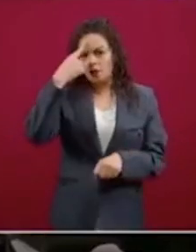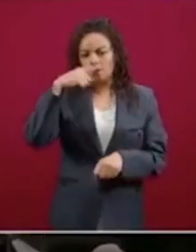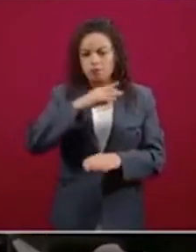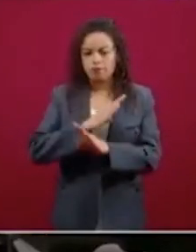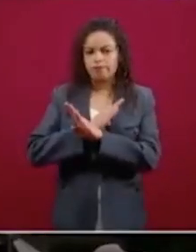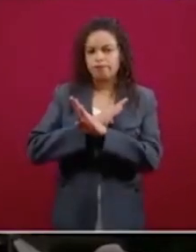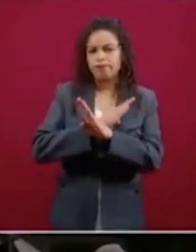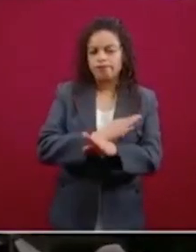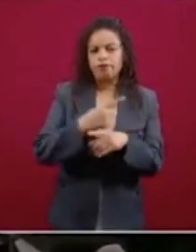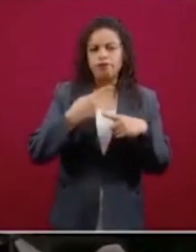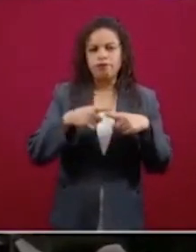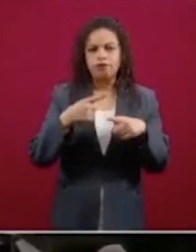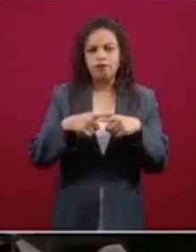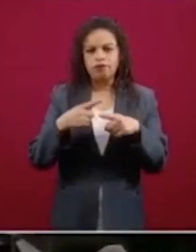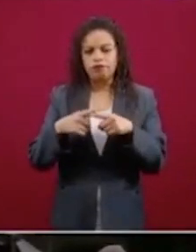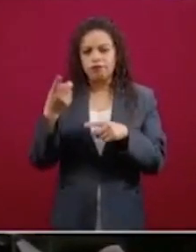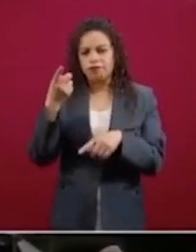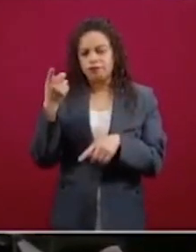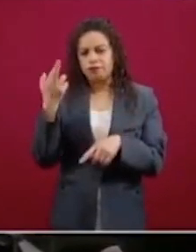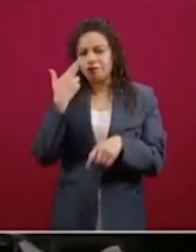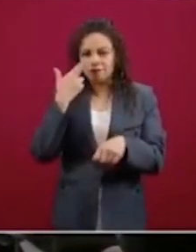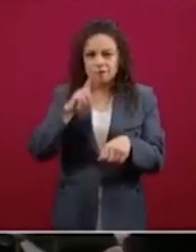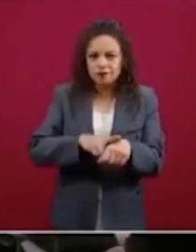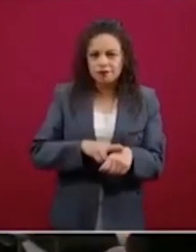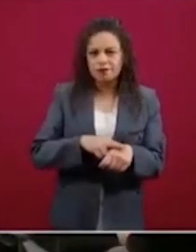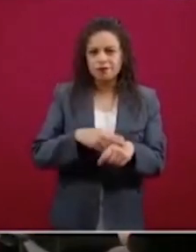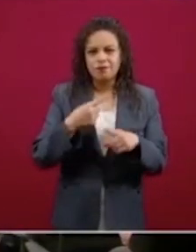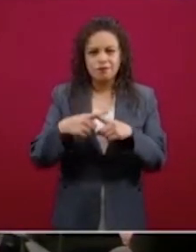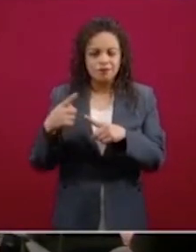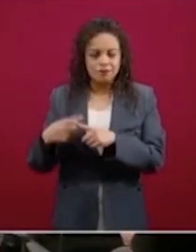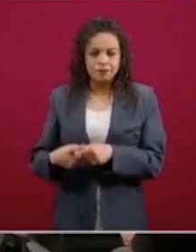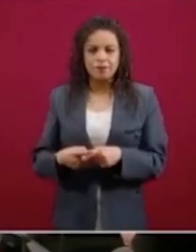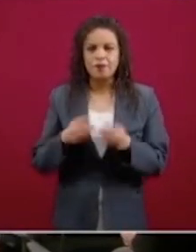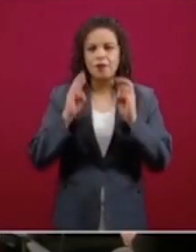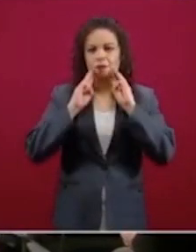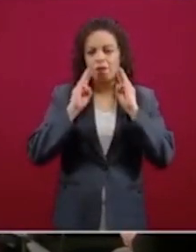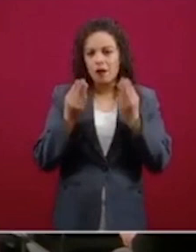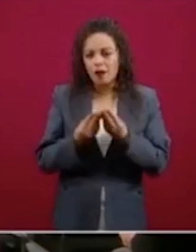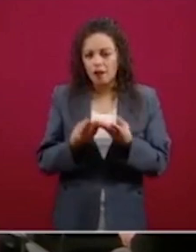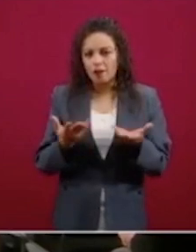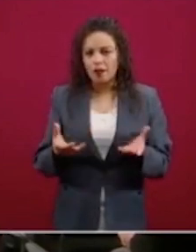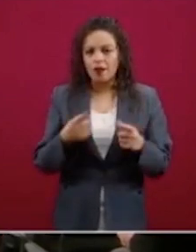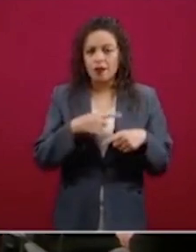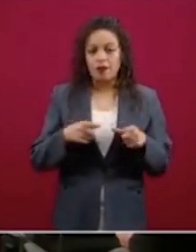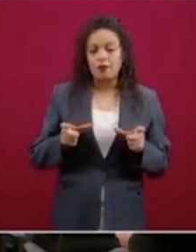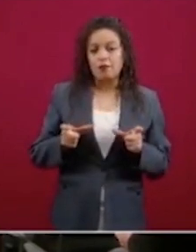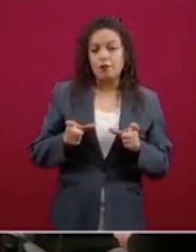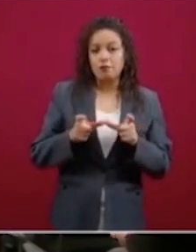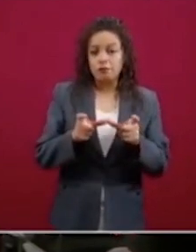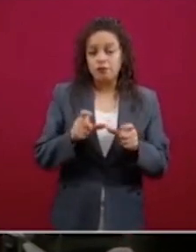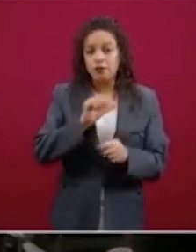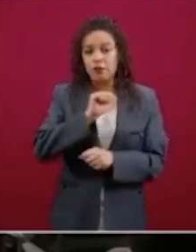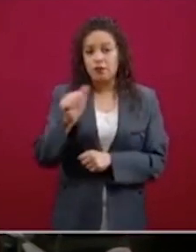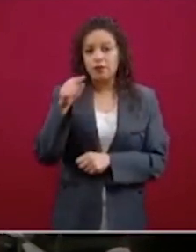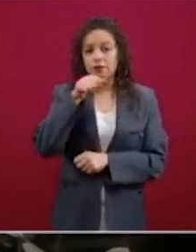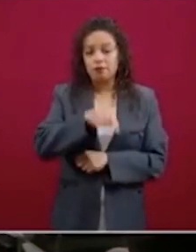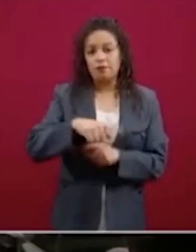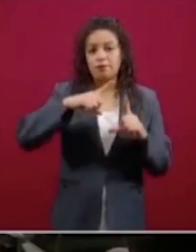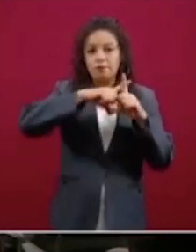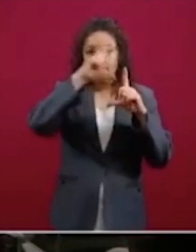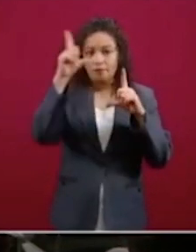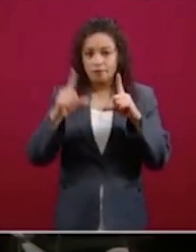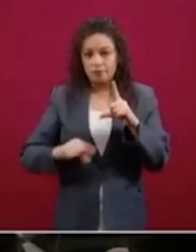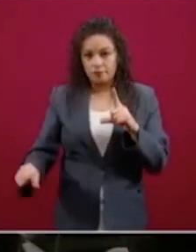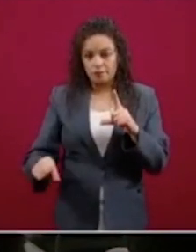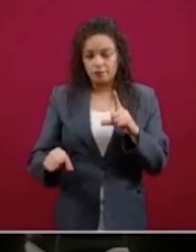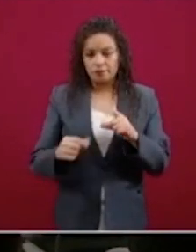aquí tenemos el efectivo que está desplegado en todo el territorio nacional por parte de las fuerzas de seguridad del estado